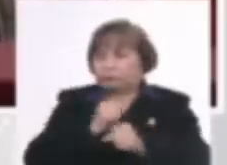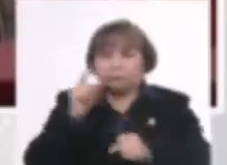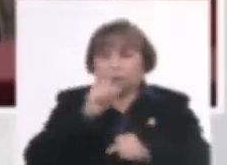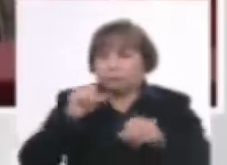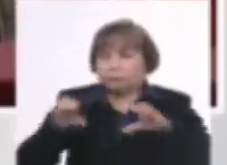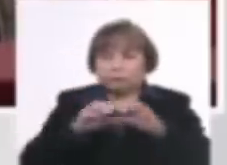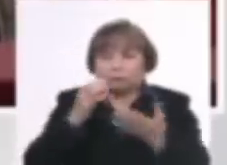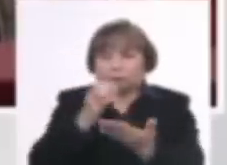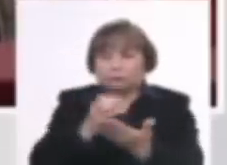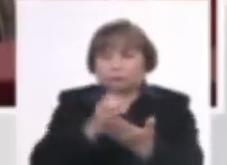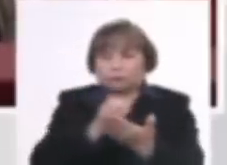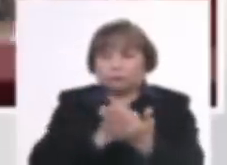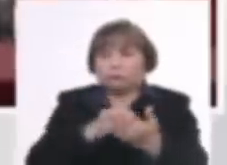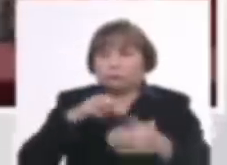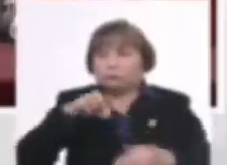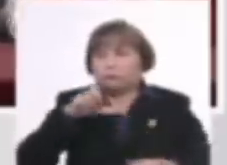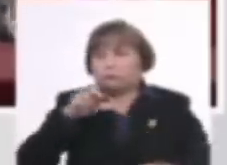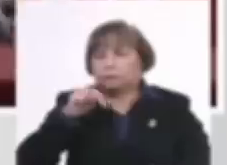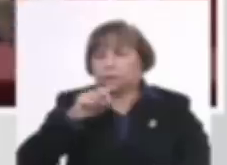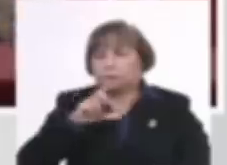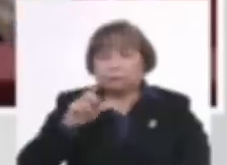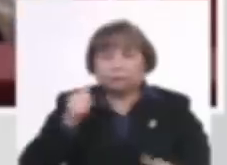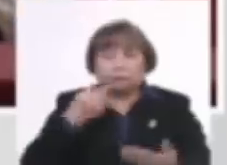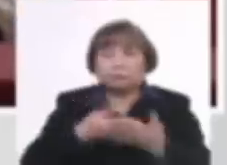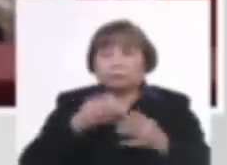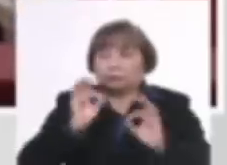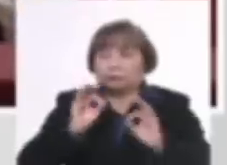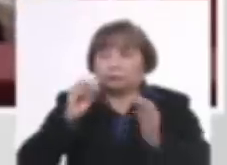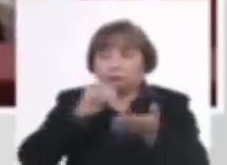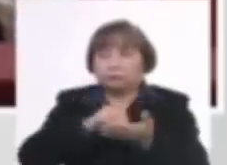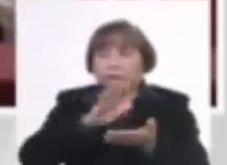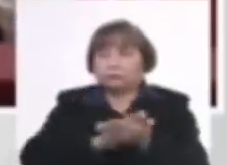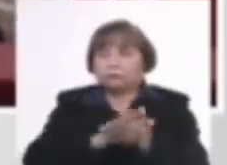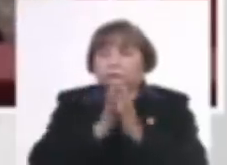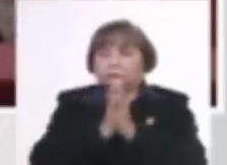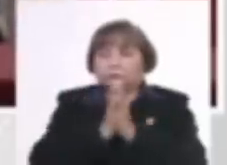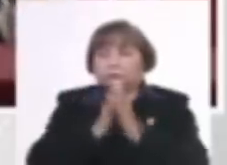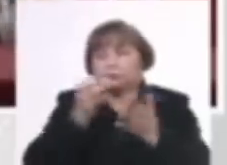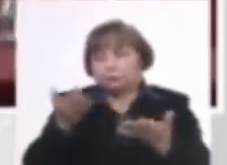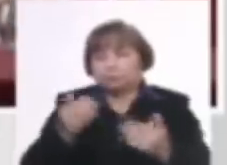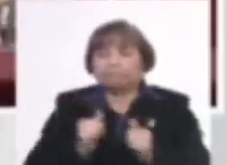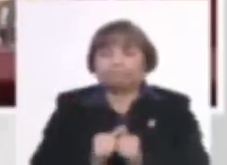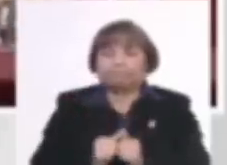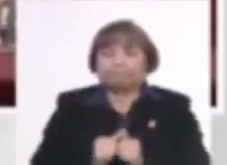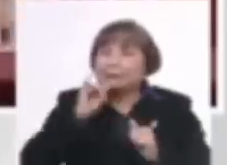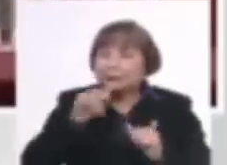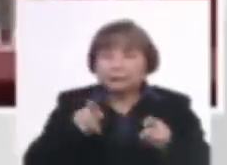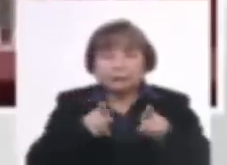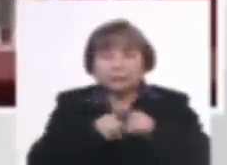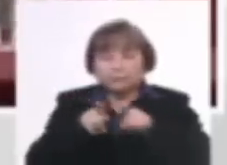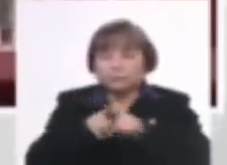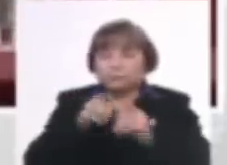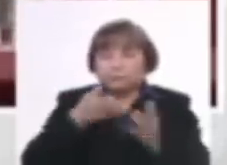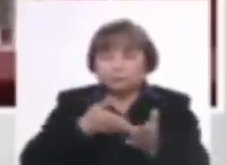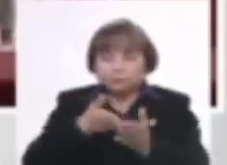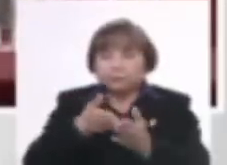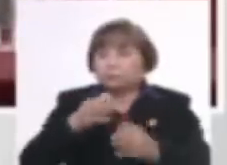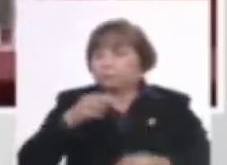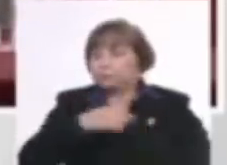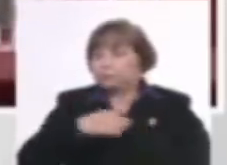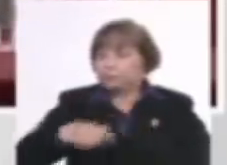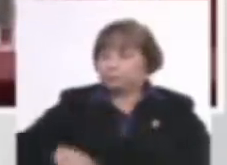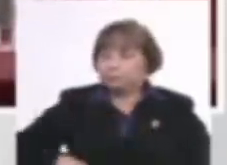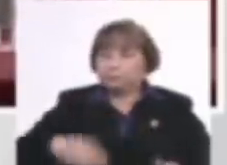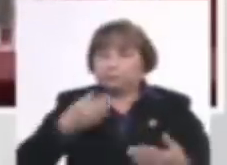puede hacer ni siquiera un contrato en planilla, presidente. Eso para que quede en actas, por favor, presidente. Y en ese caso,